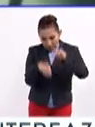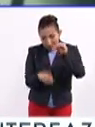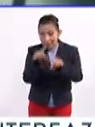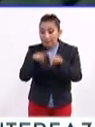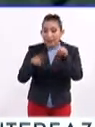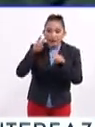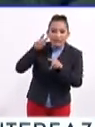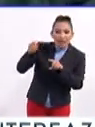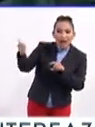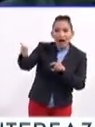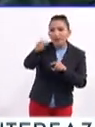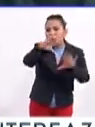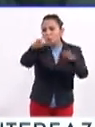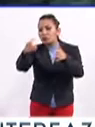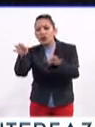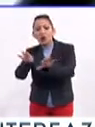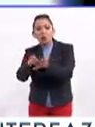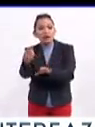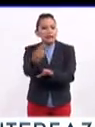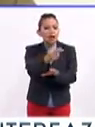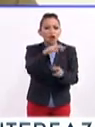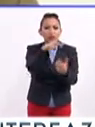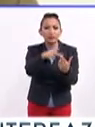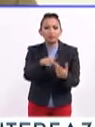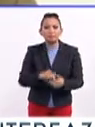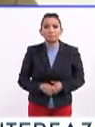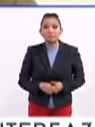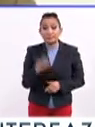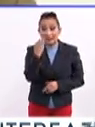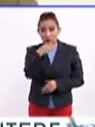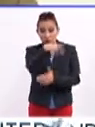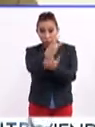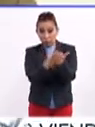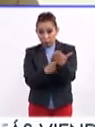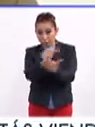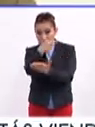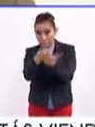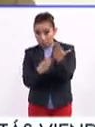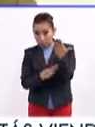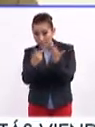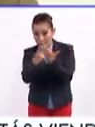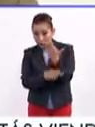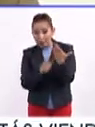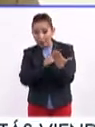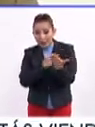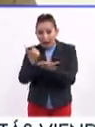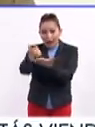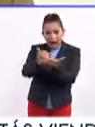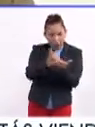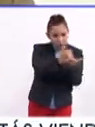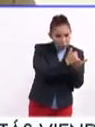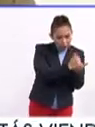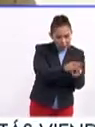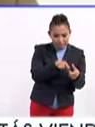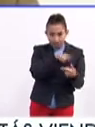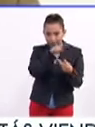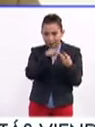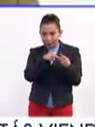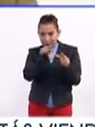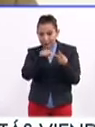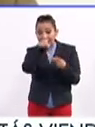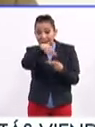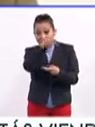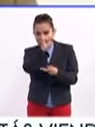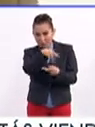acuerdo a la realidad de cada comunidad o región. Entonces esos planes tienen que tener un alto nivel de participación. En segundo lugar,